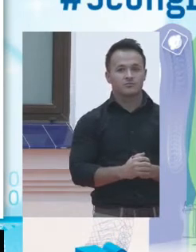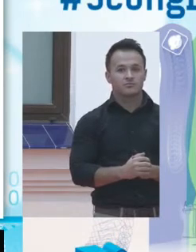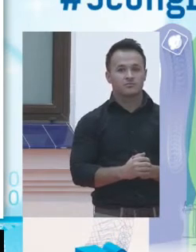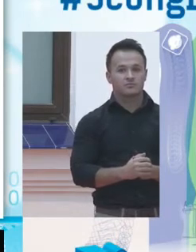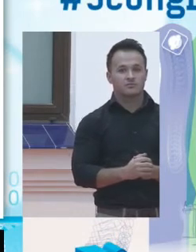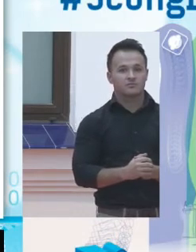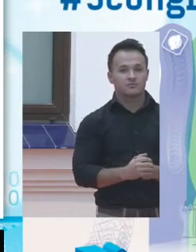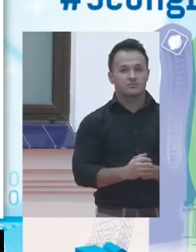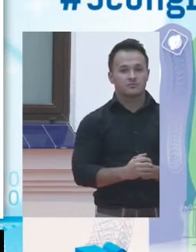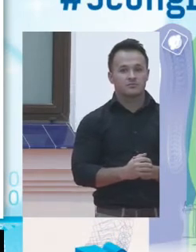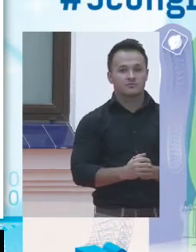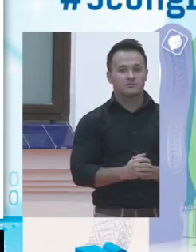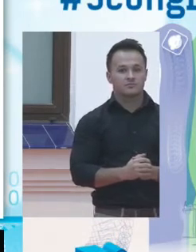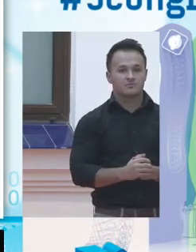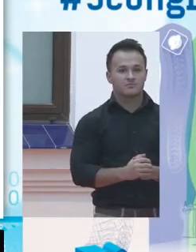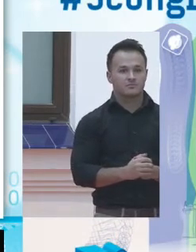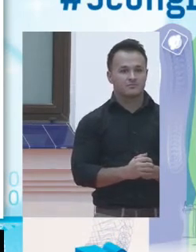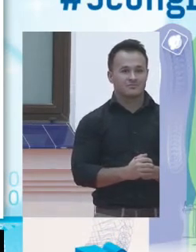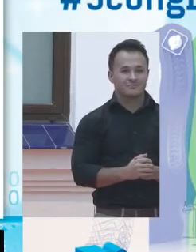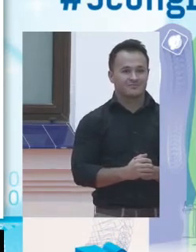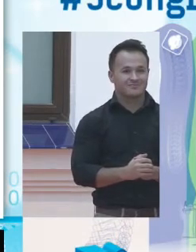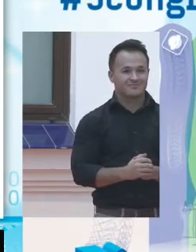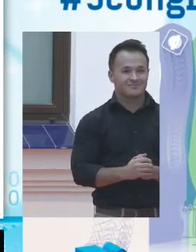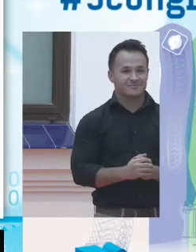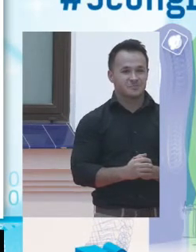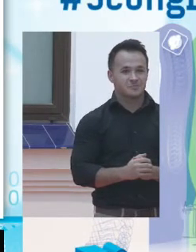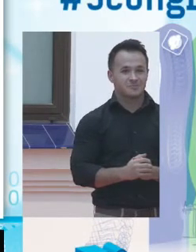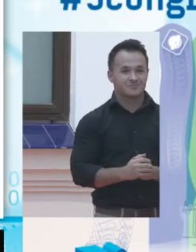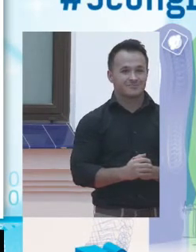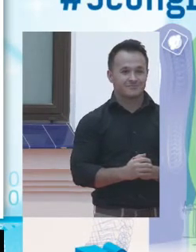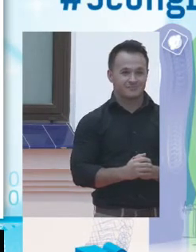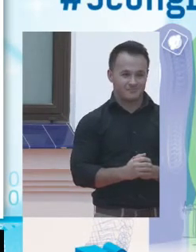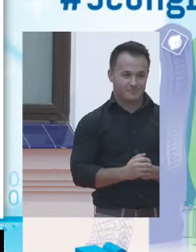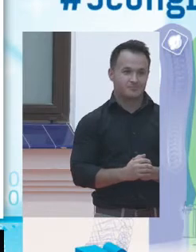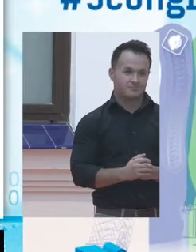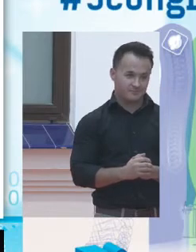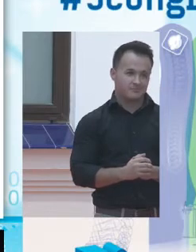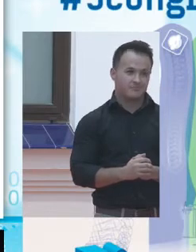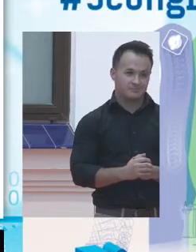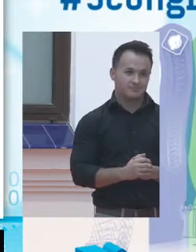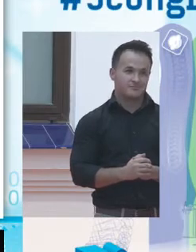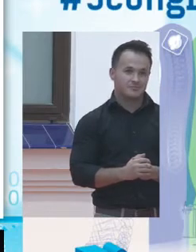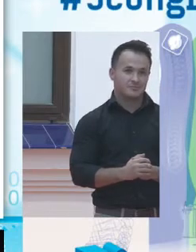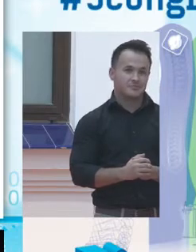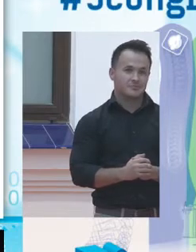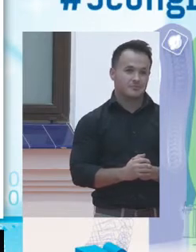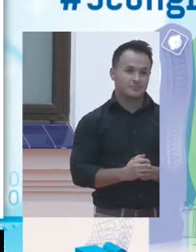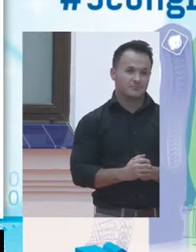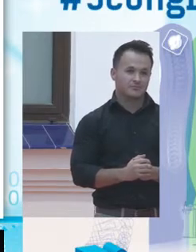en diversos países, principalmente de España, la Unión Europea y en Latinoamérica.